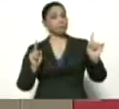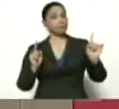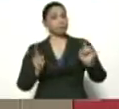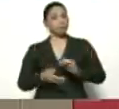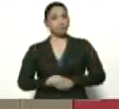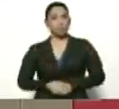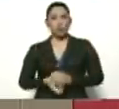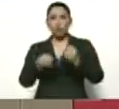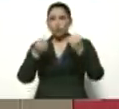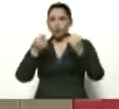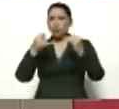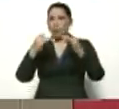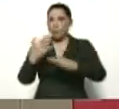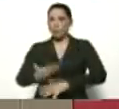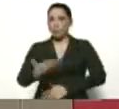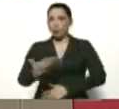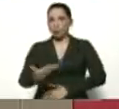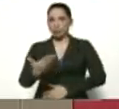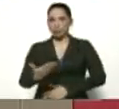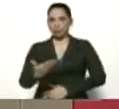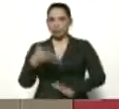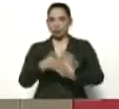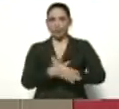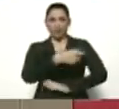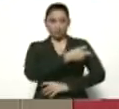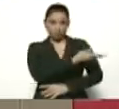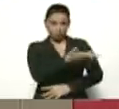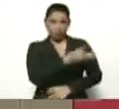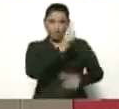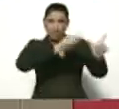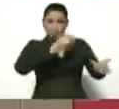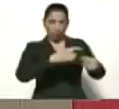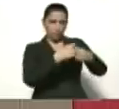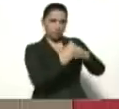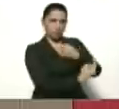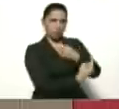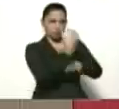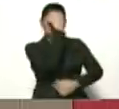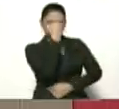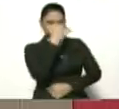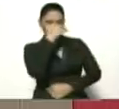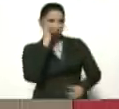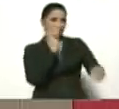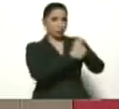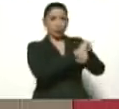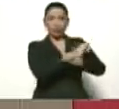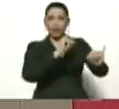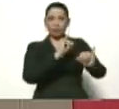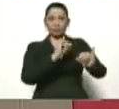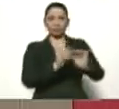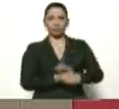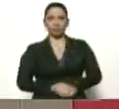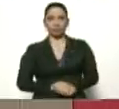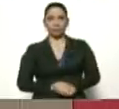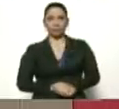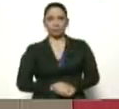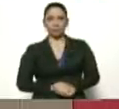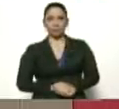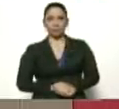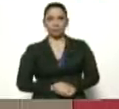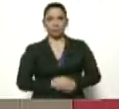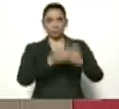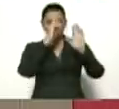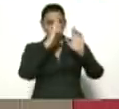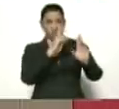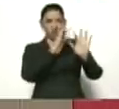número importante de estos mercenarios y desertores capturados han se han acogido a la figura de